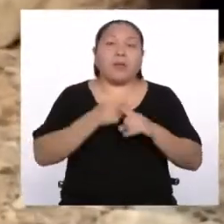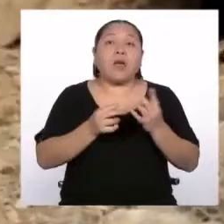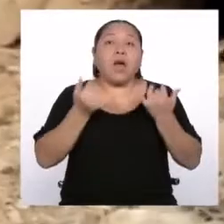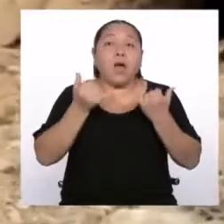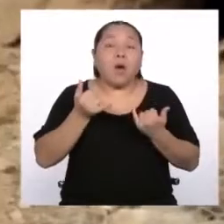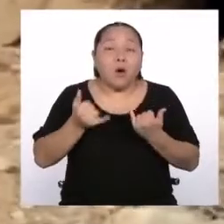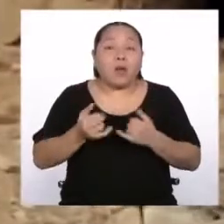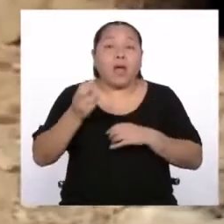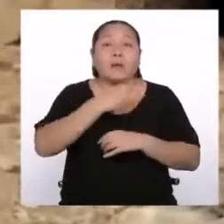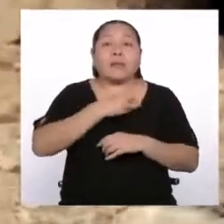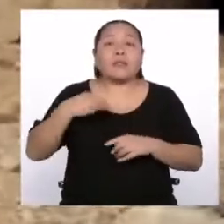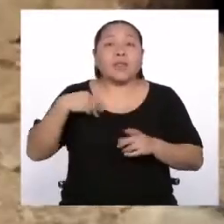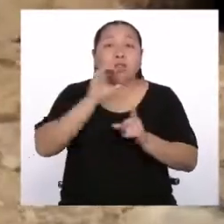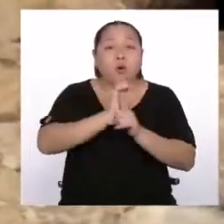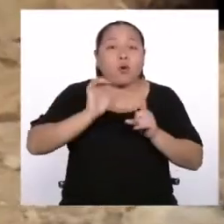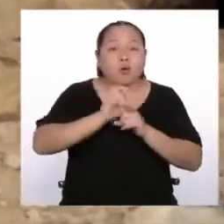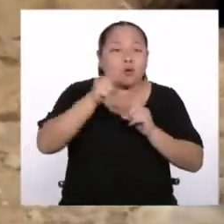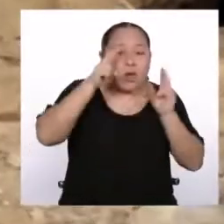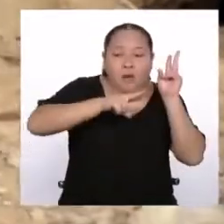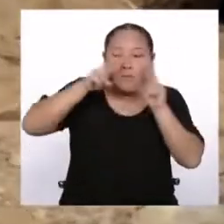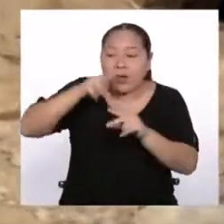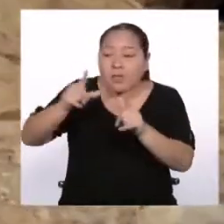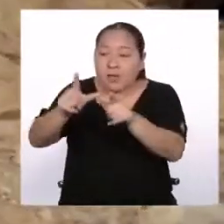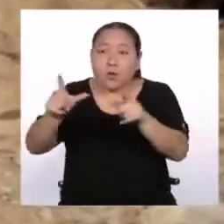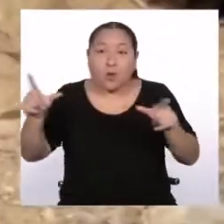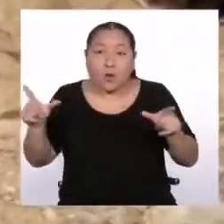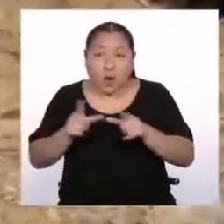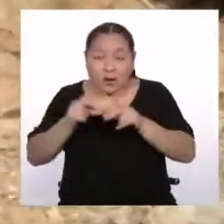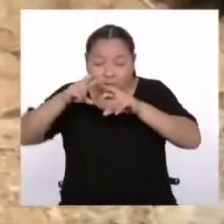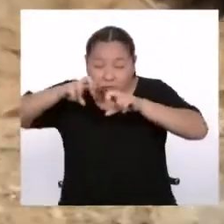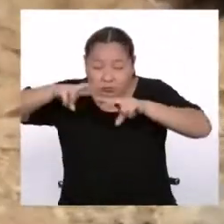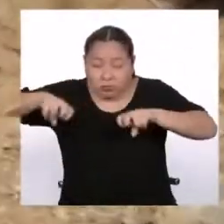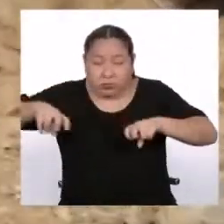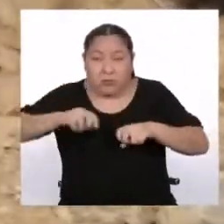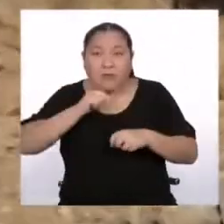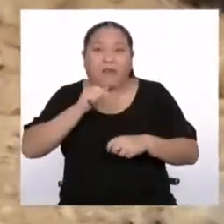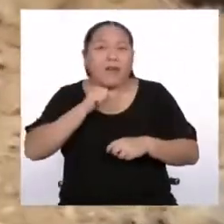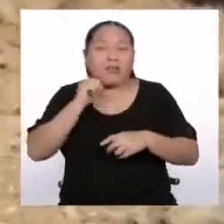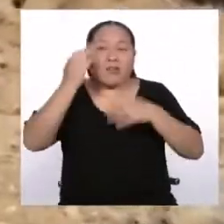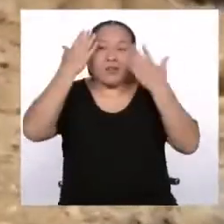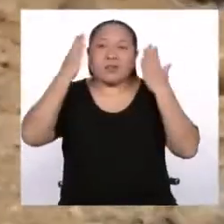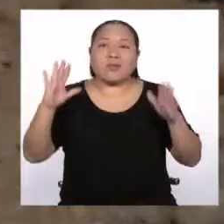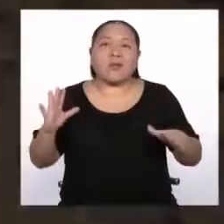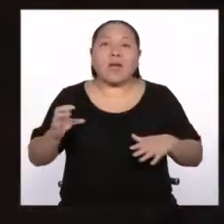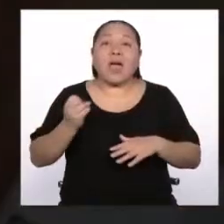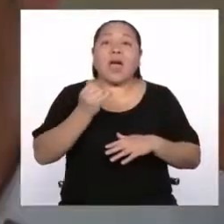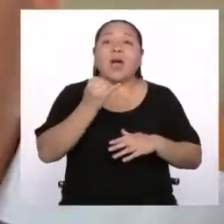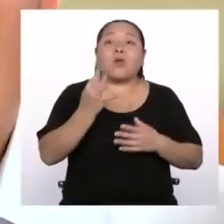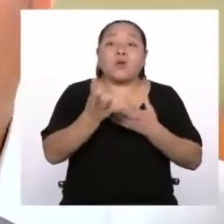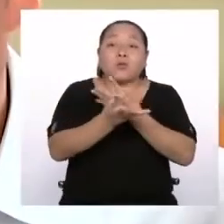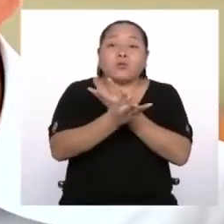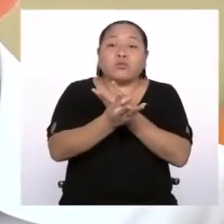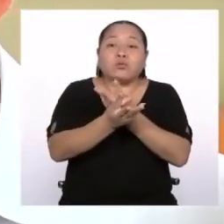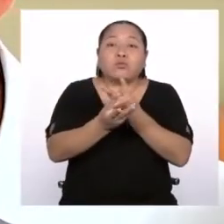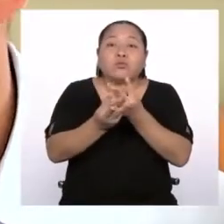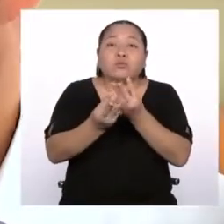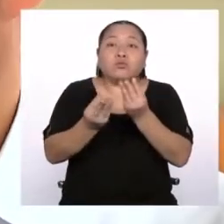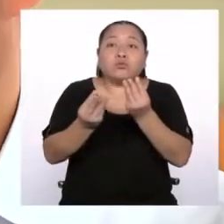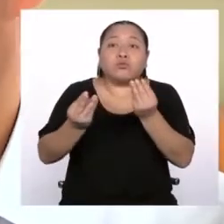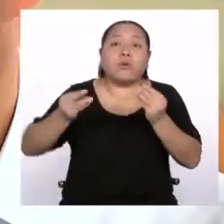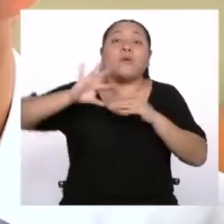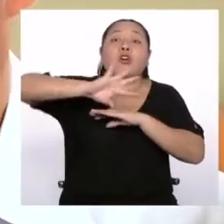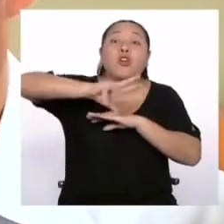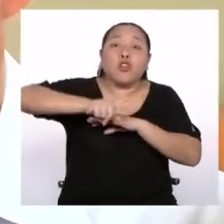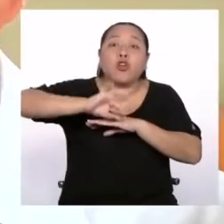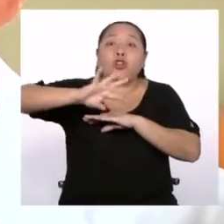tiene respecto a la existencia de centros arqueológicos no está definida, porque hay algunas de ellas que han ido desapareciendo en las